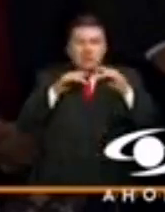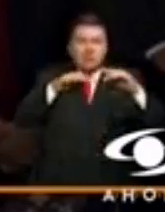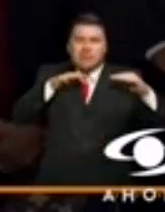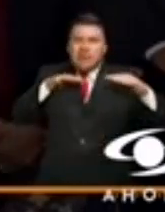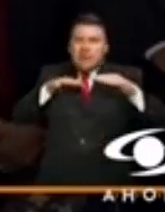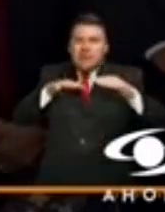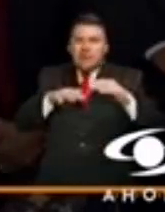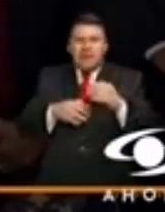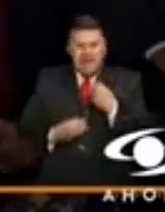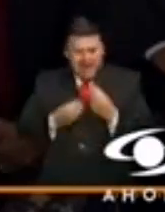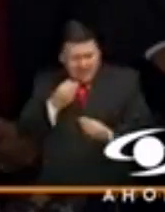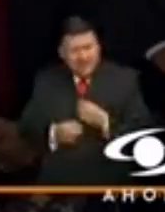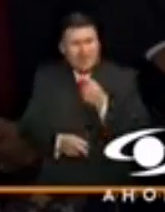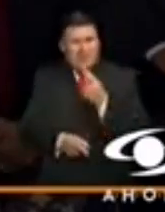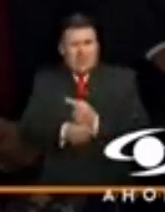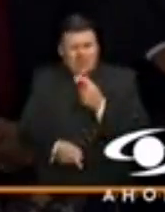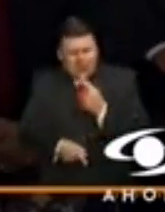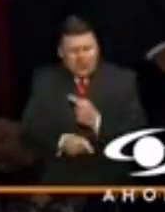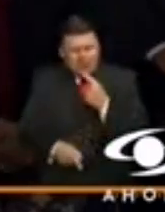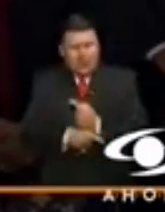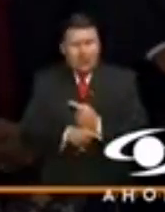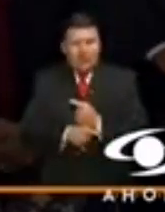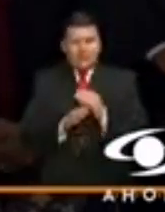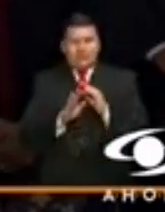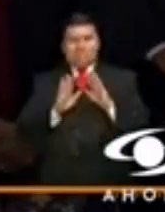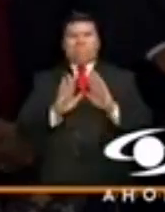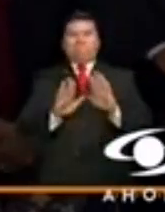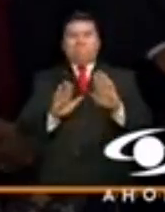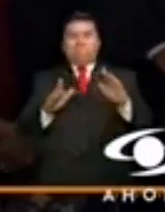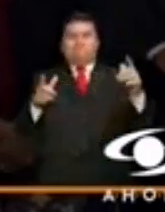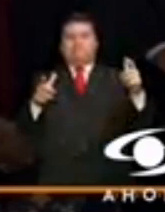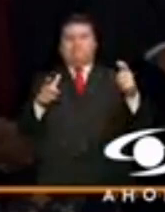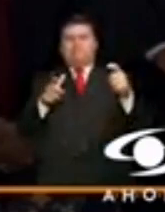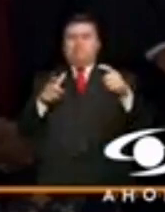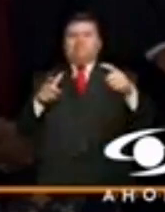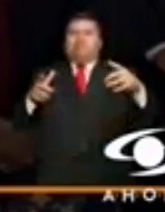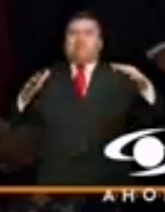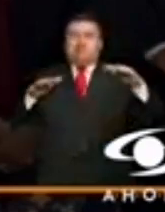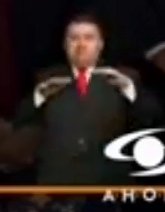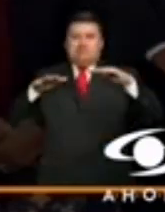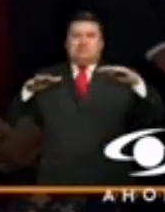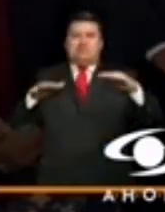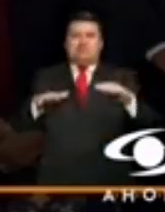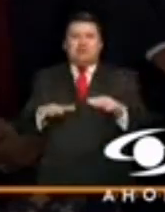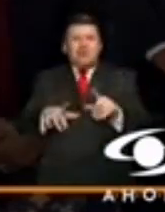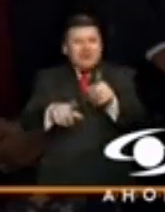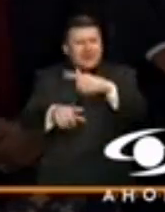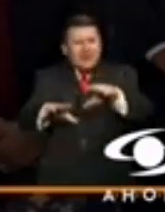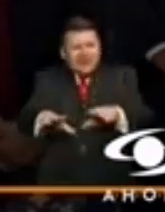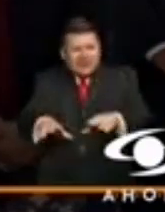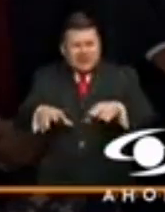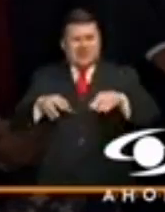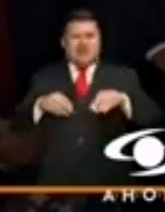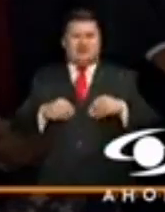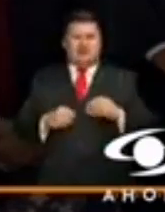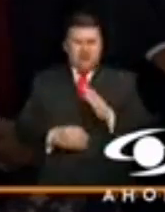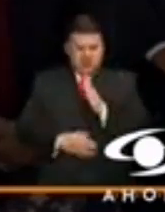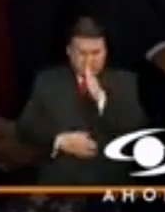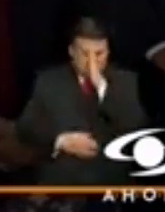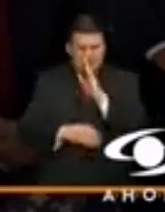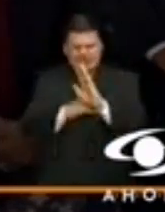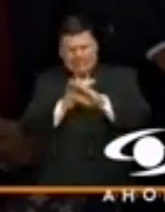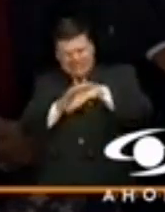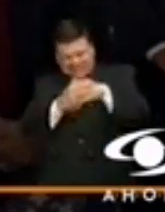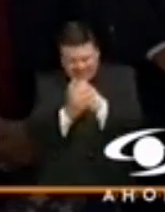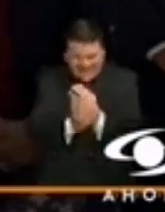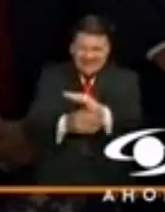pero si hacemos lo correcto, podemos parar su ritmo de expansión. Si asumimos hábitos como lavarnos